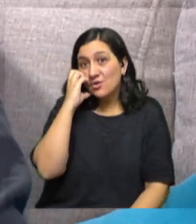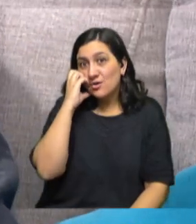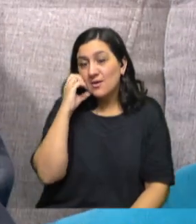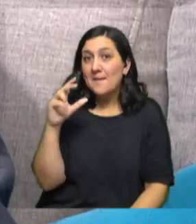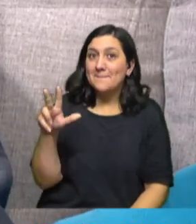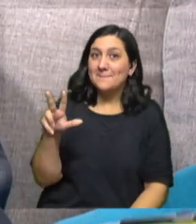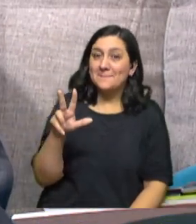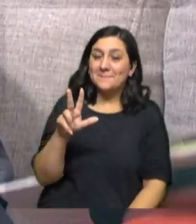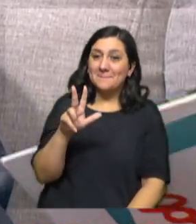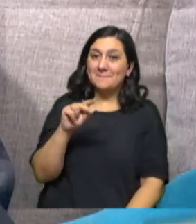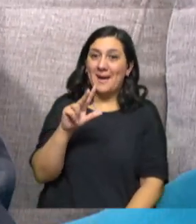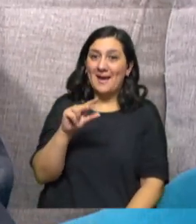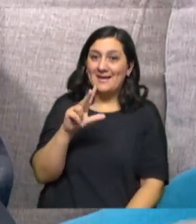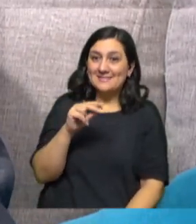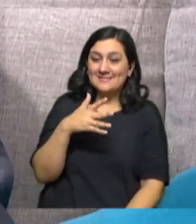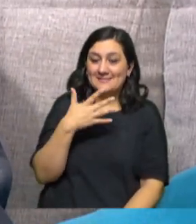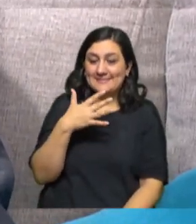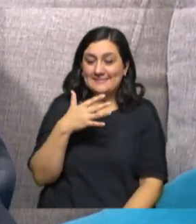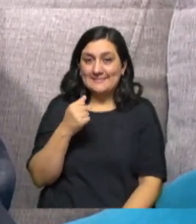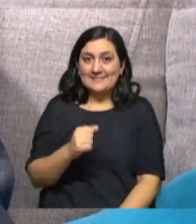¡Ah! La piqué, María.